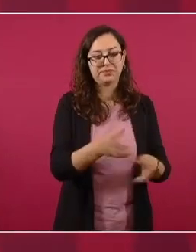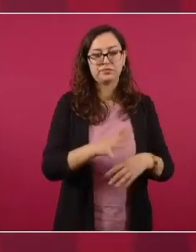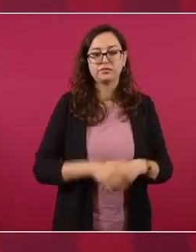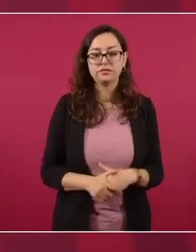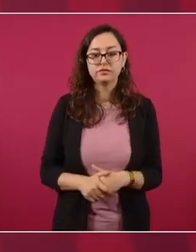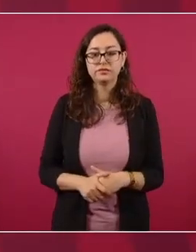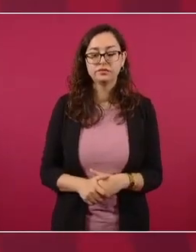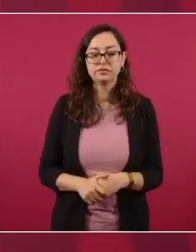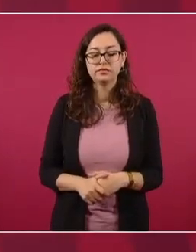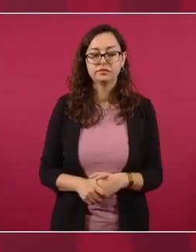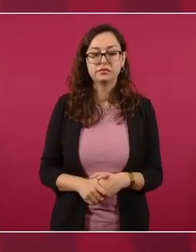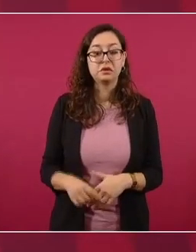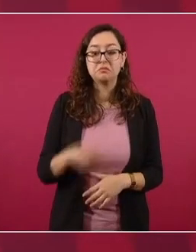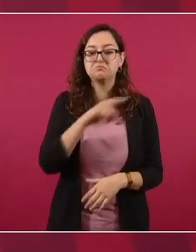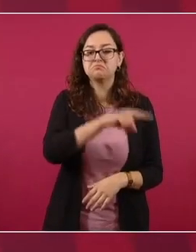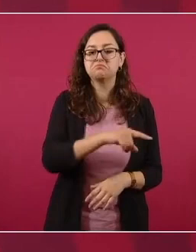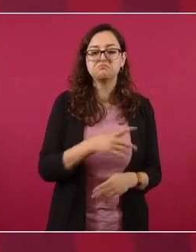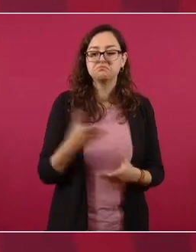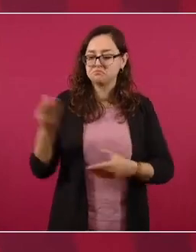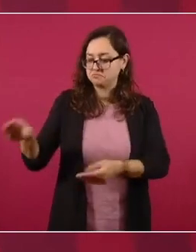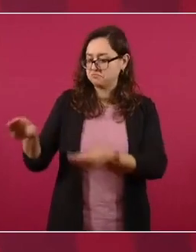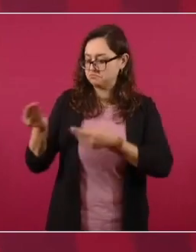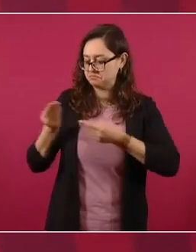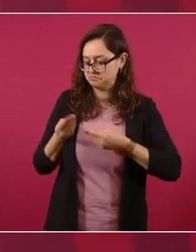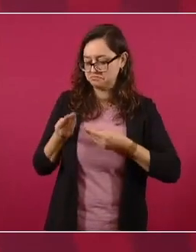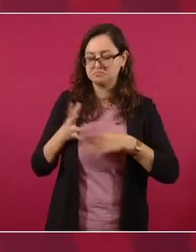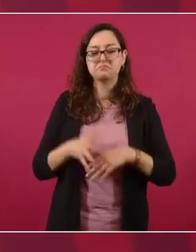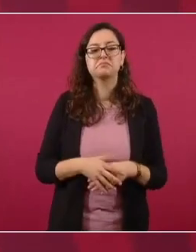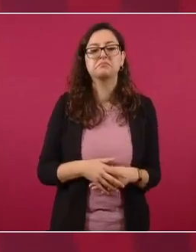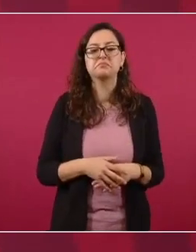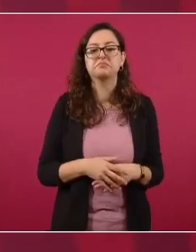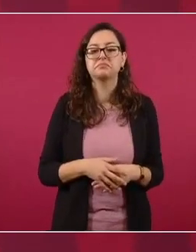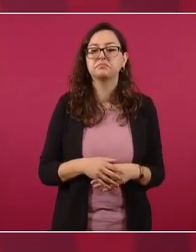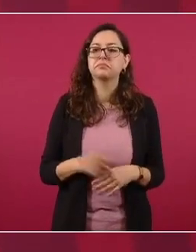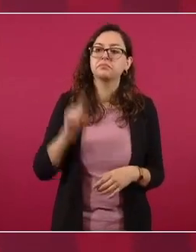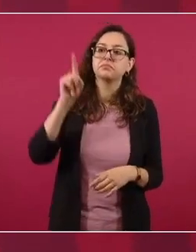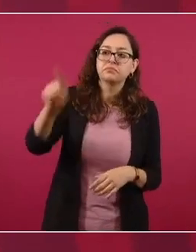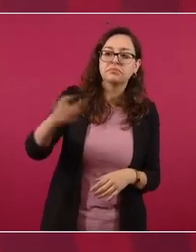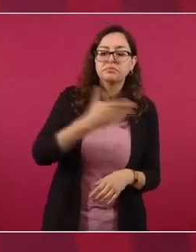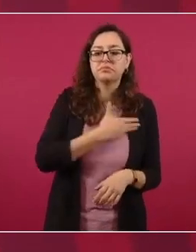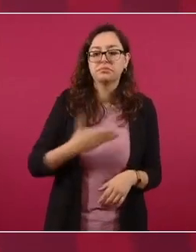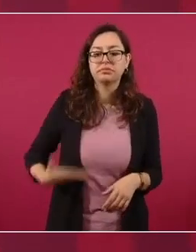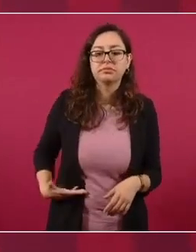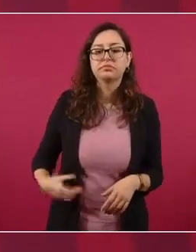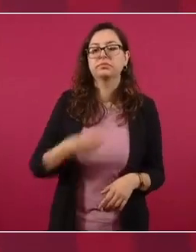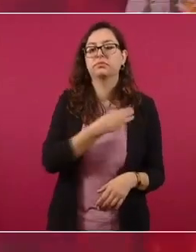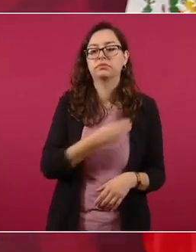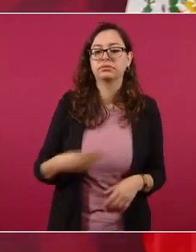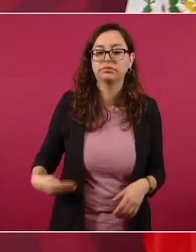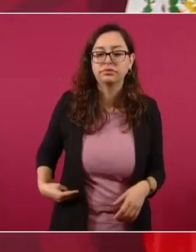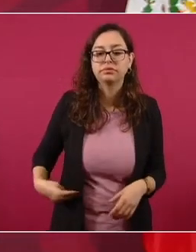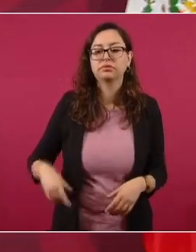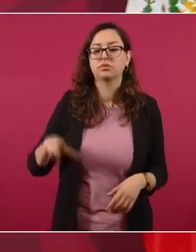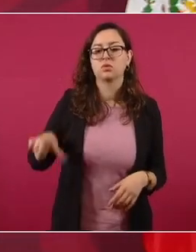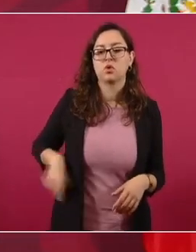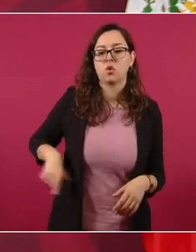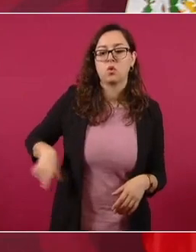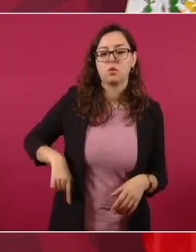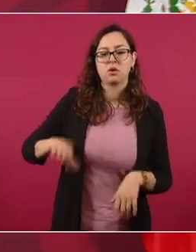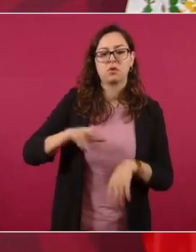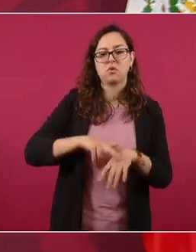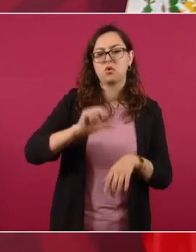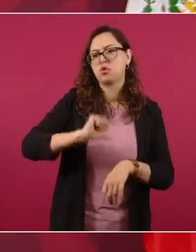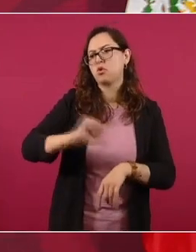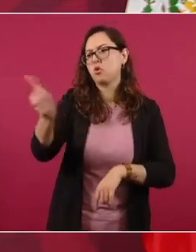fuese su distrito, y ofrecía a un presidente municipal, a un gobernador de otro estado.